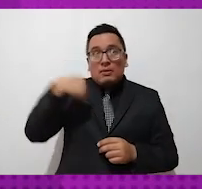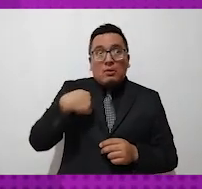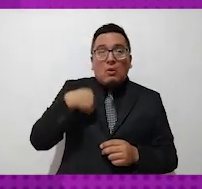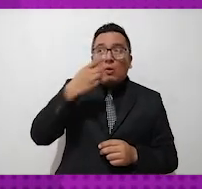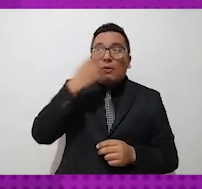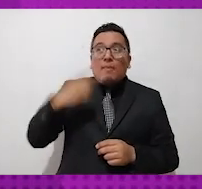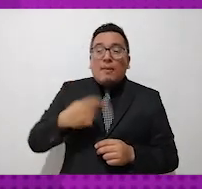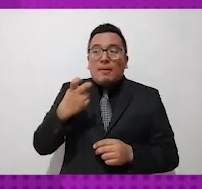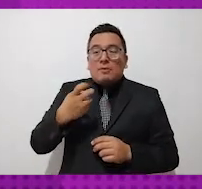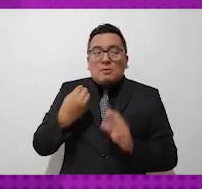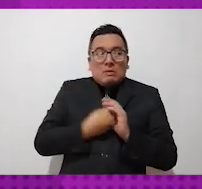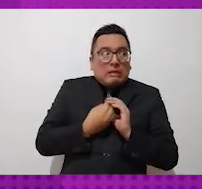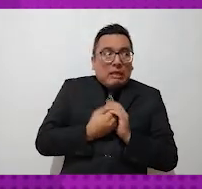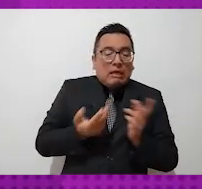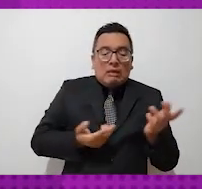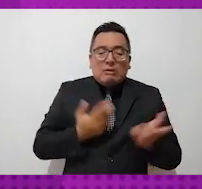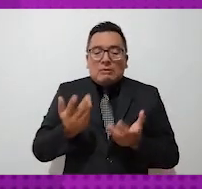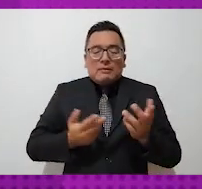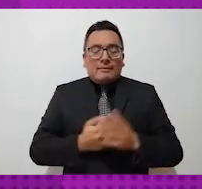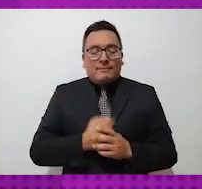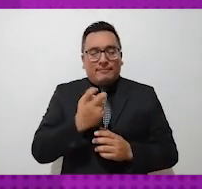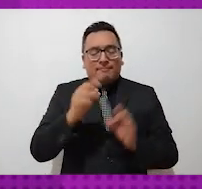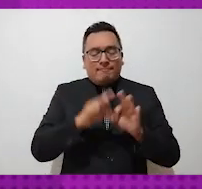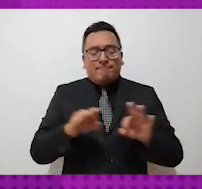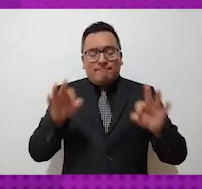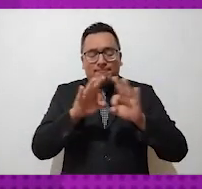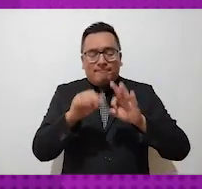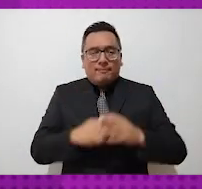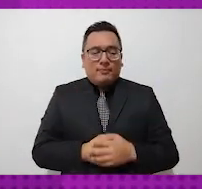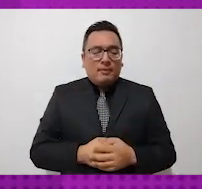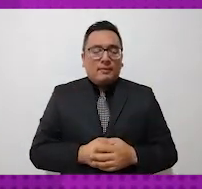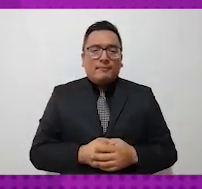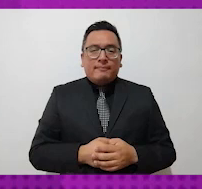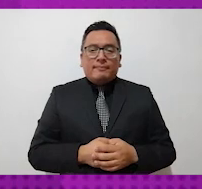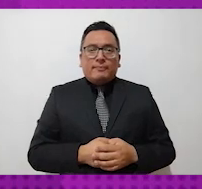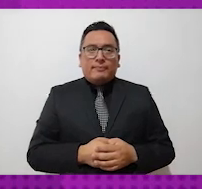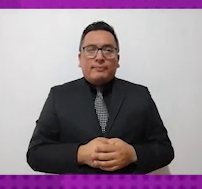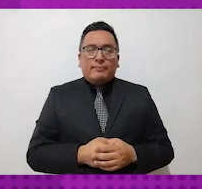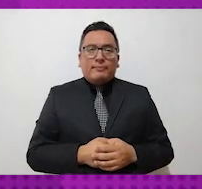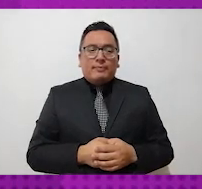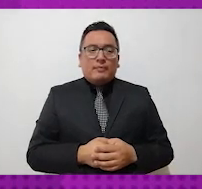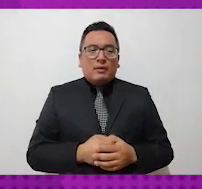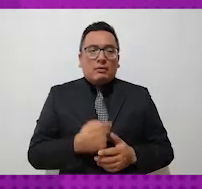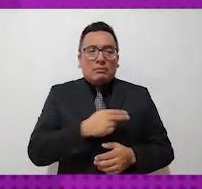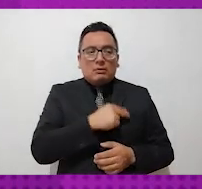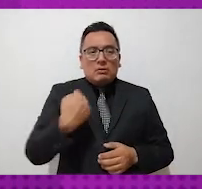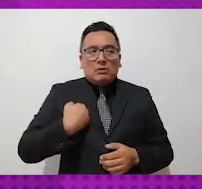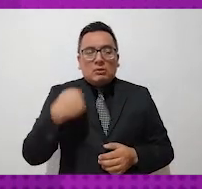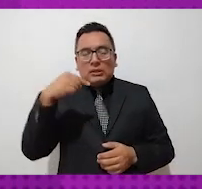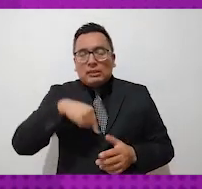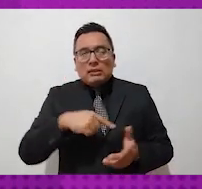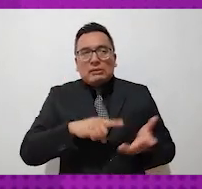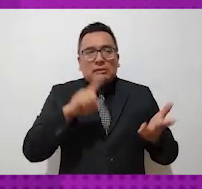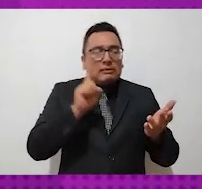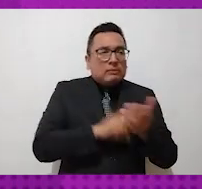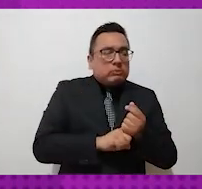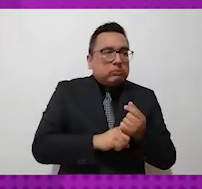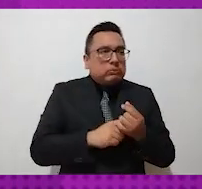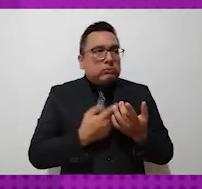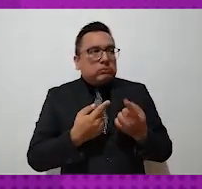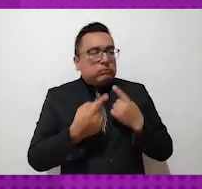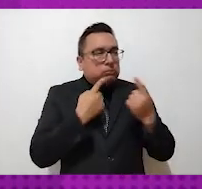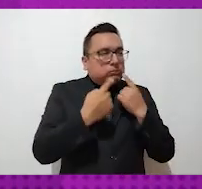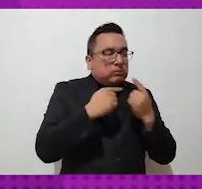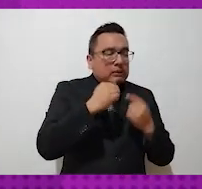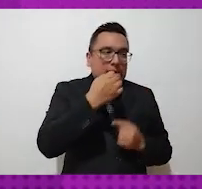la denuncia. Yo creo que es muy importante, tanto en el ámbito interno como en el externo,